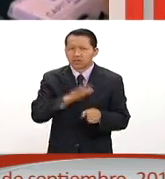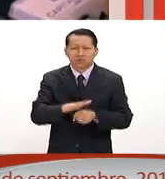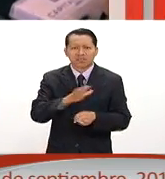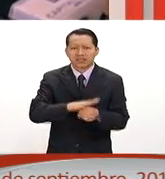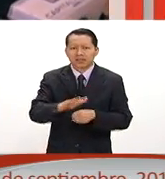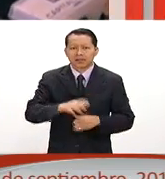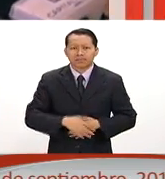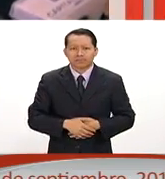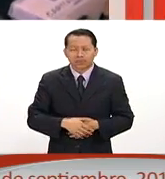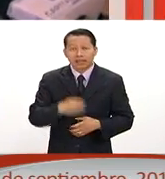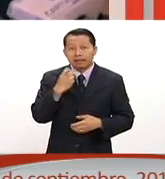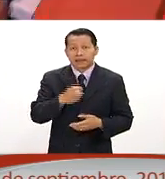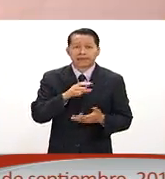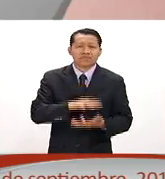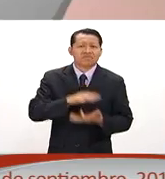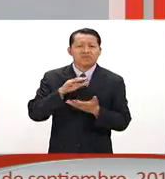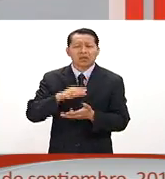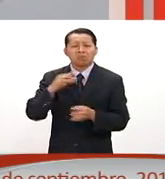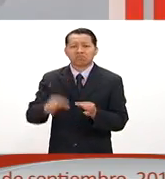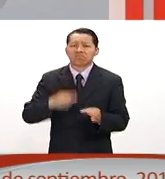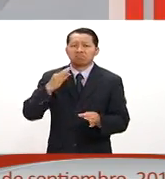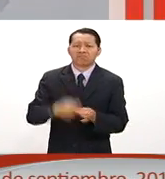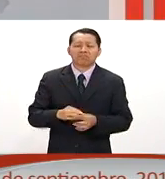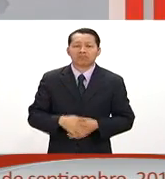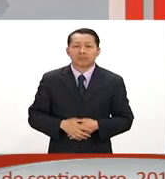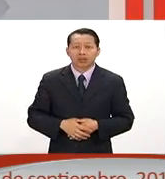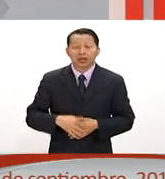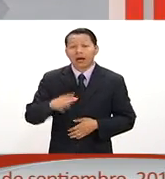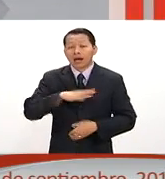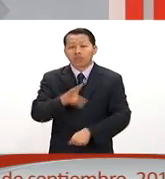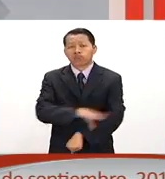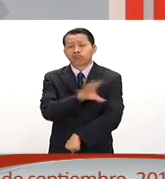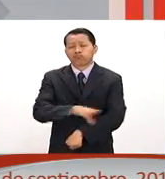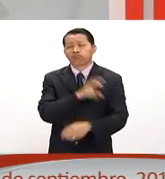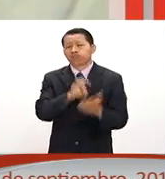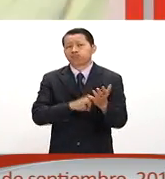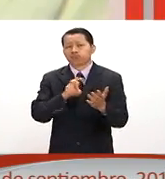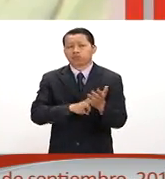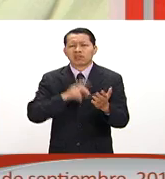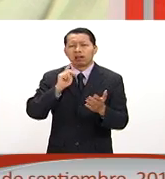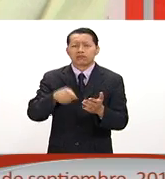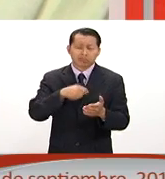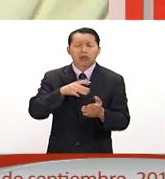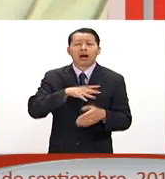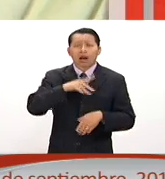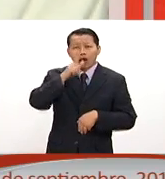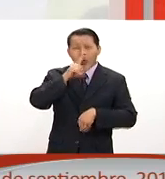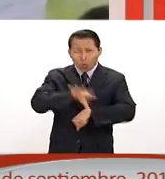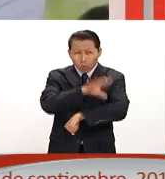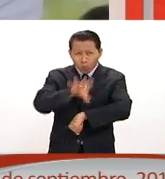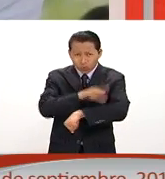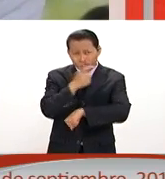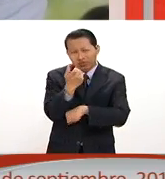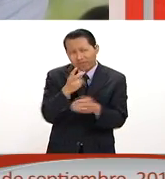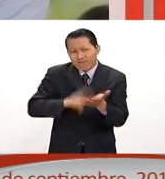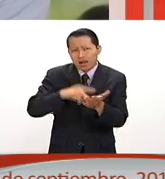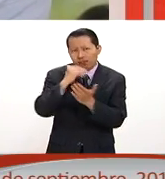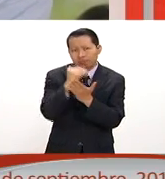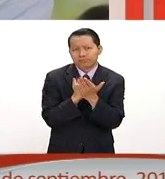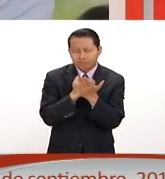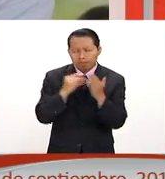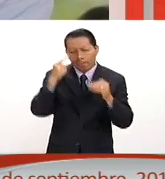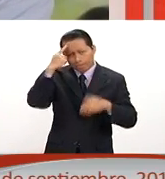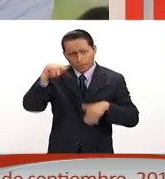paquete encuentra un buen soporte. La reforma energética permite menores tarifas eléctricas para los hogares. Hoy